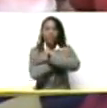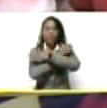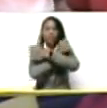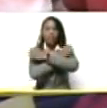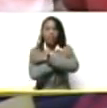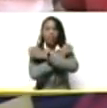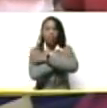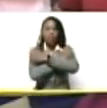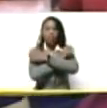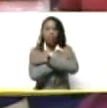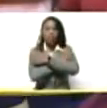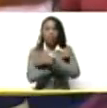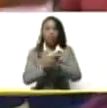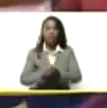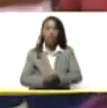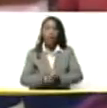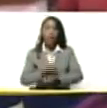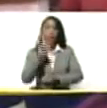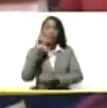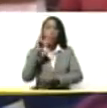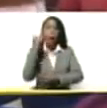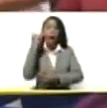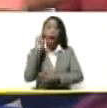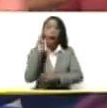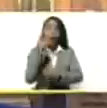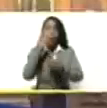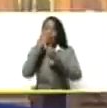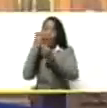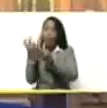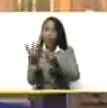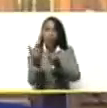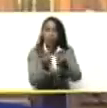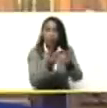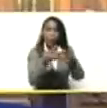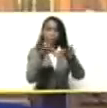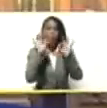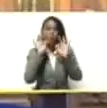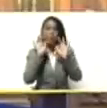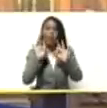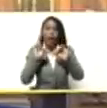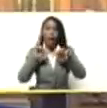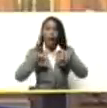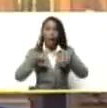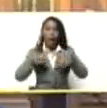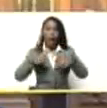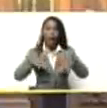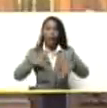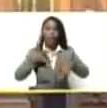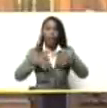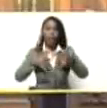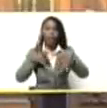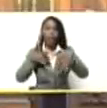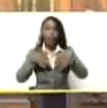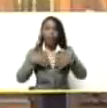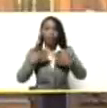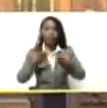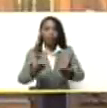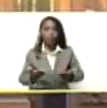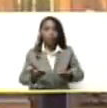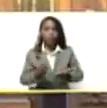crea que la victoria es eterna y permanente pero que nadie crea que